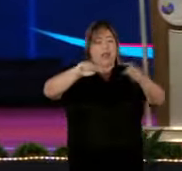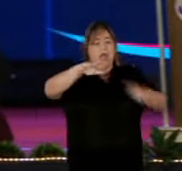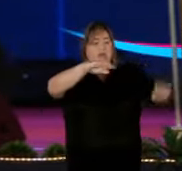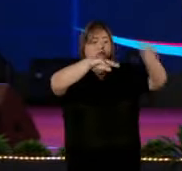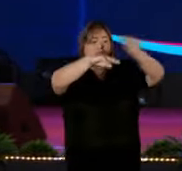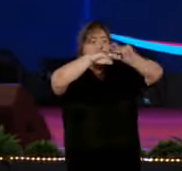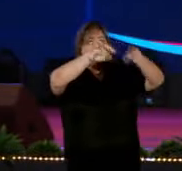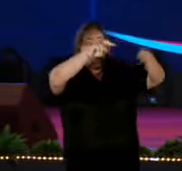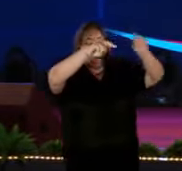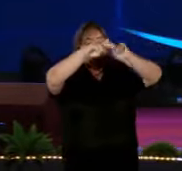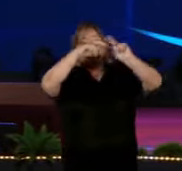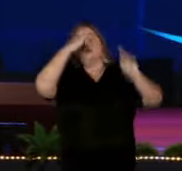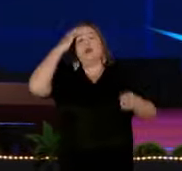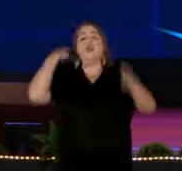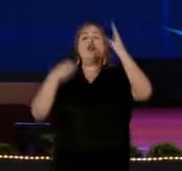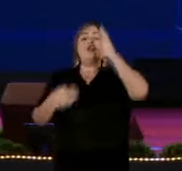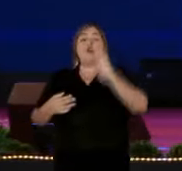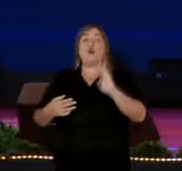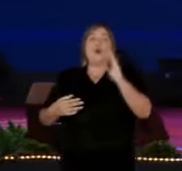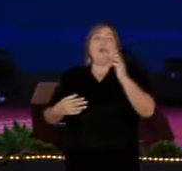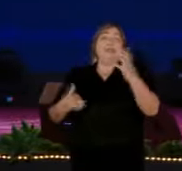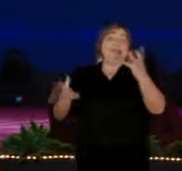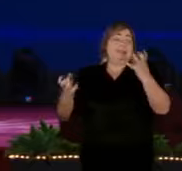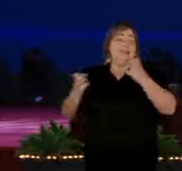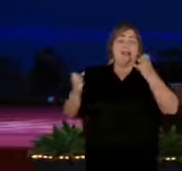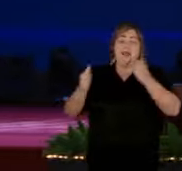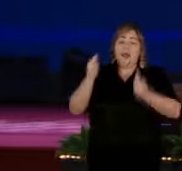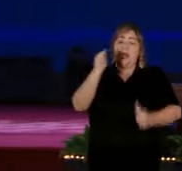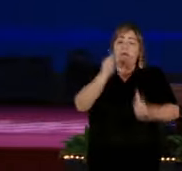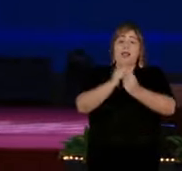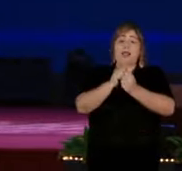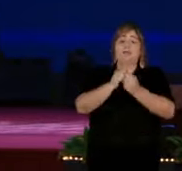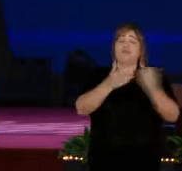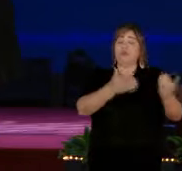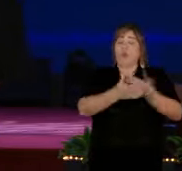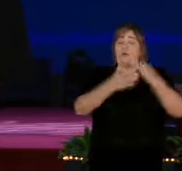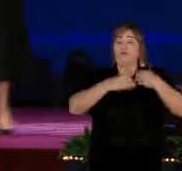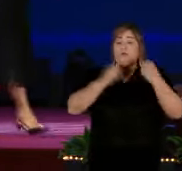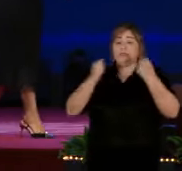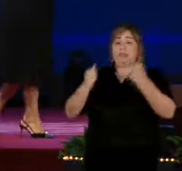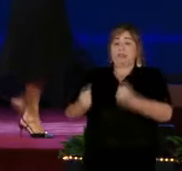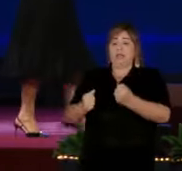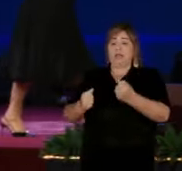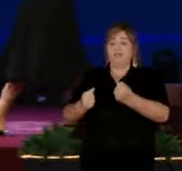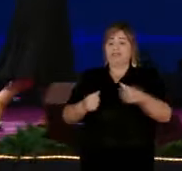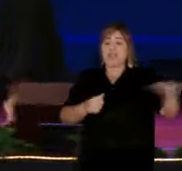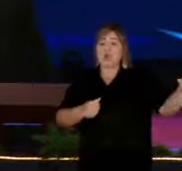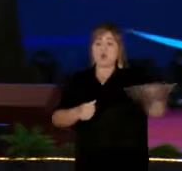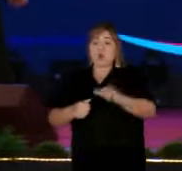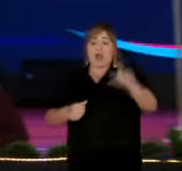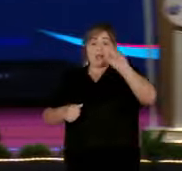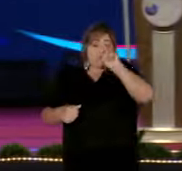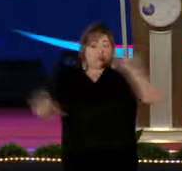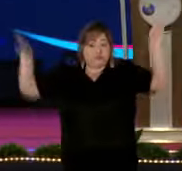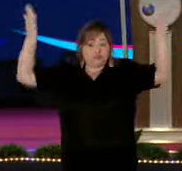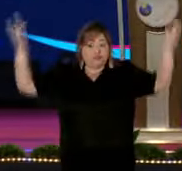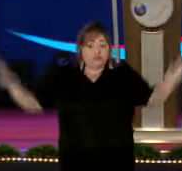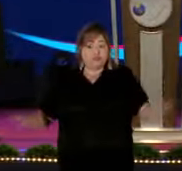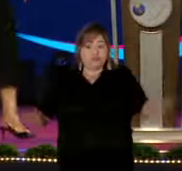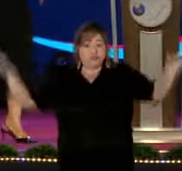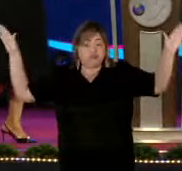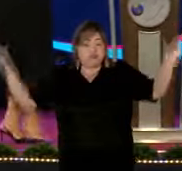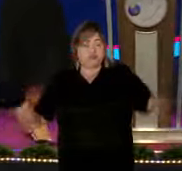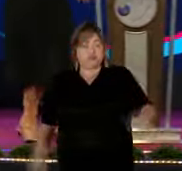Dios tiene. Hay que seguir avanzando. Vas a tener nueva fuerza. Vas a levantar las alas como las águilas. Vas a correr. Es que correr